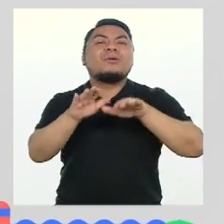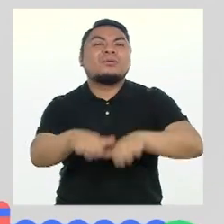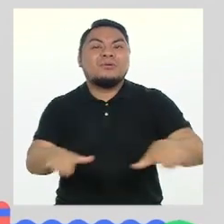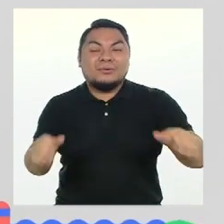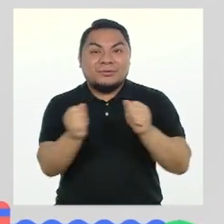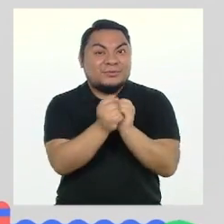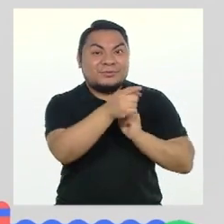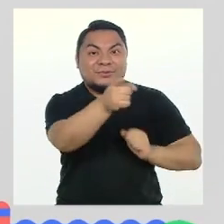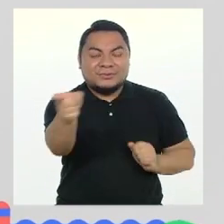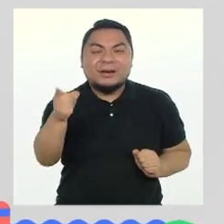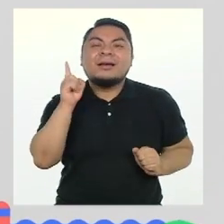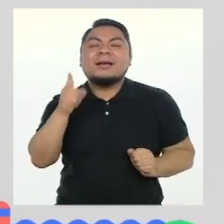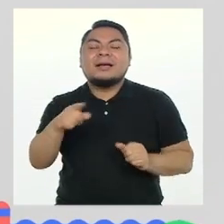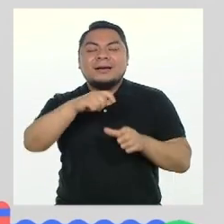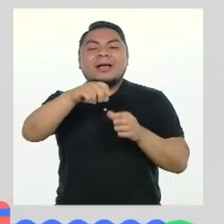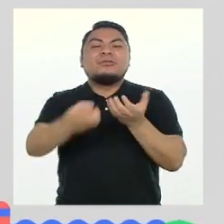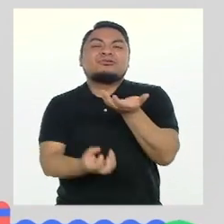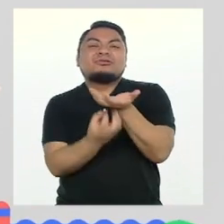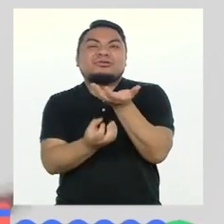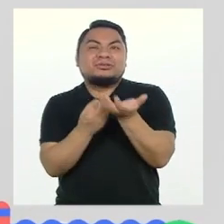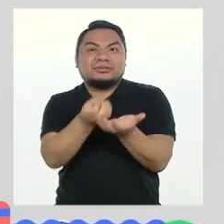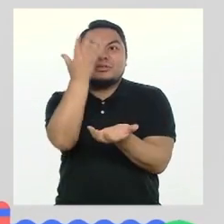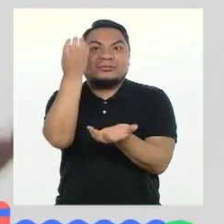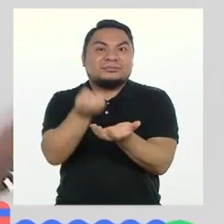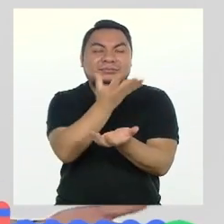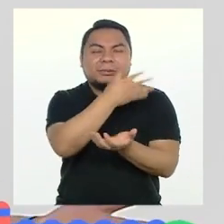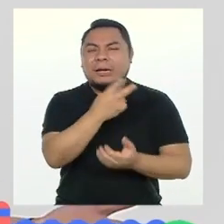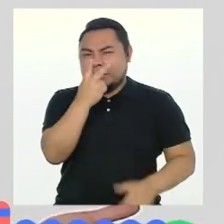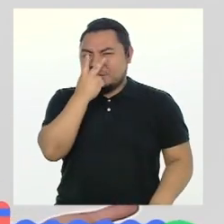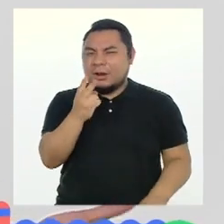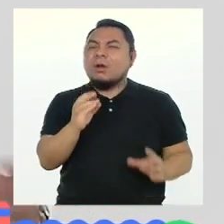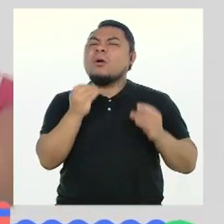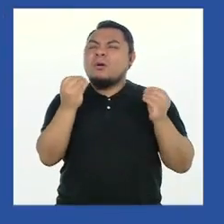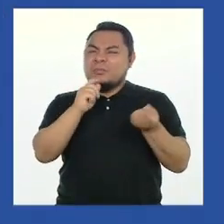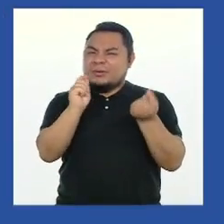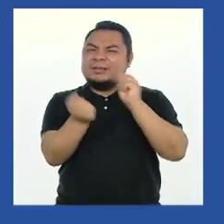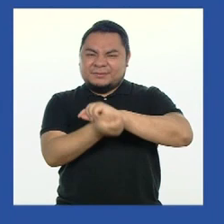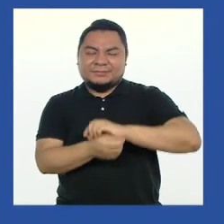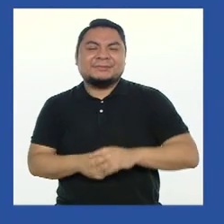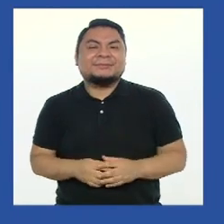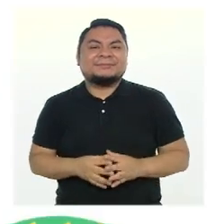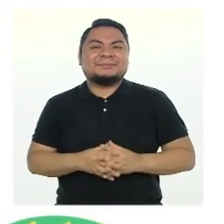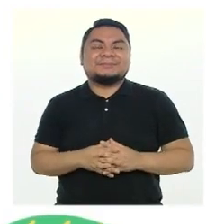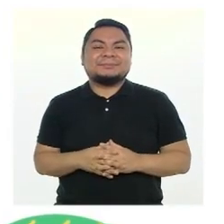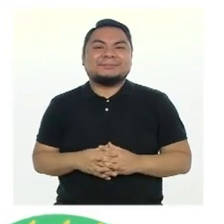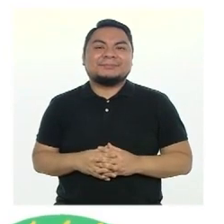como ustedes preparando canchita. Veamos cómo se transforma.